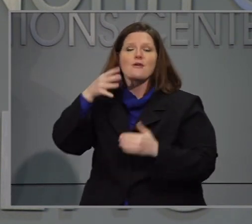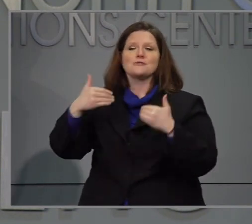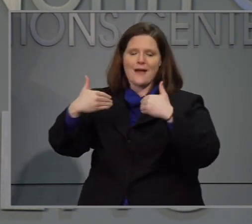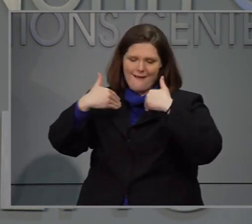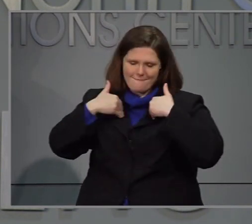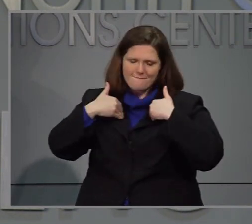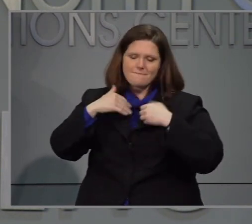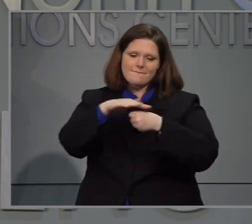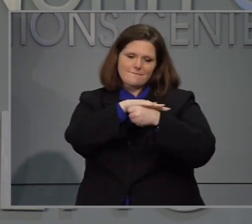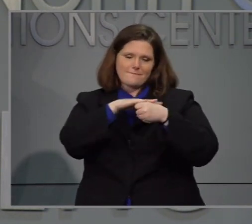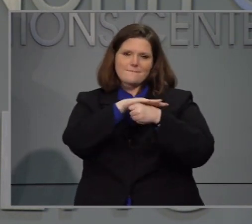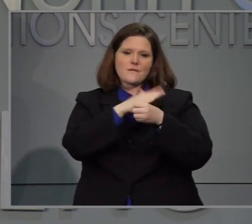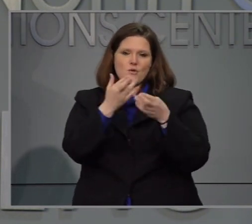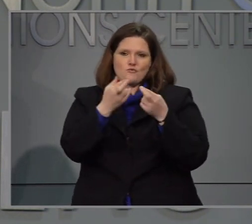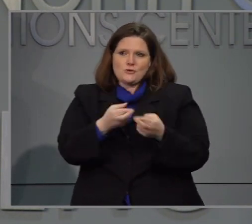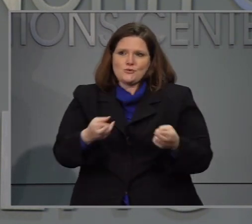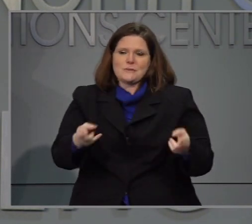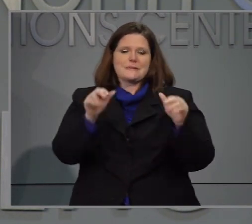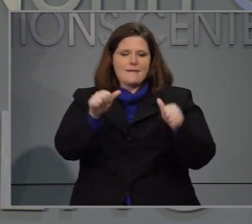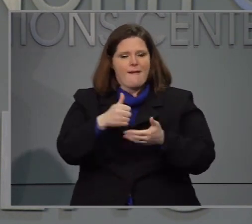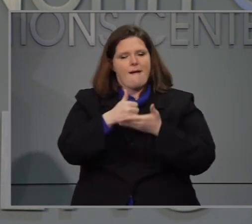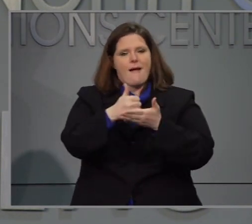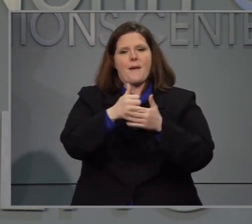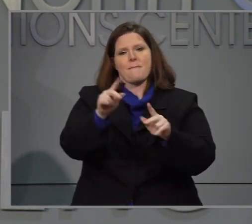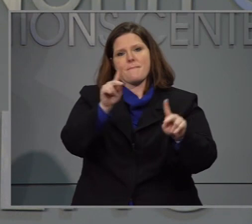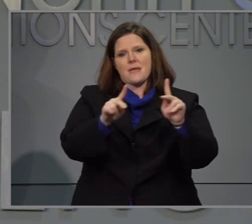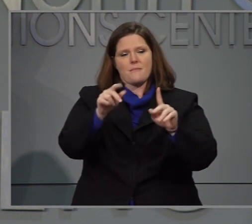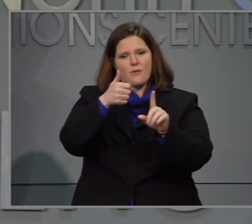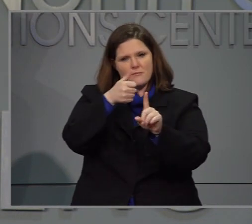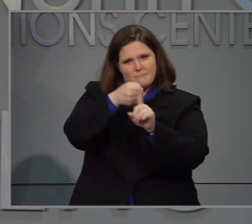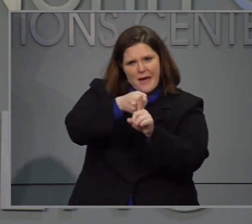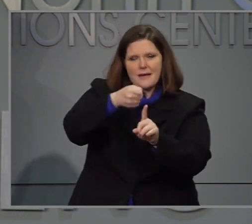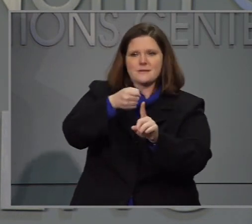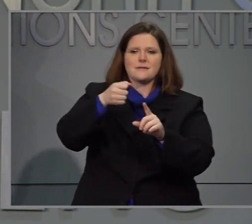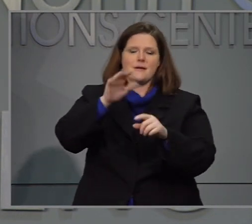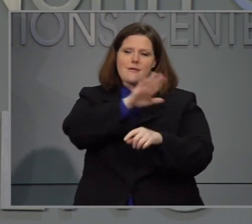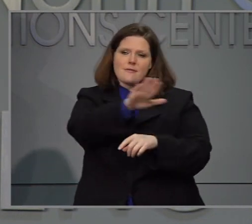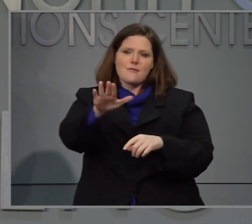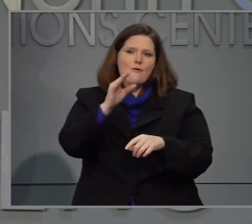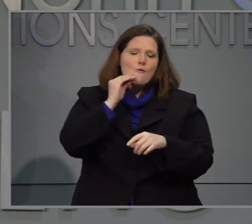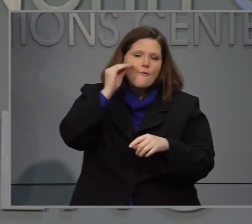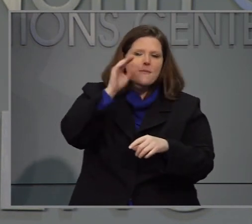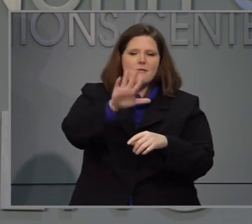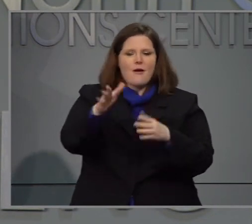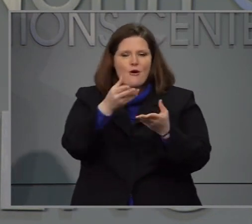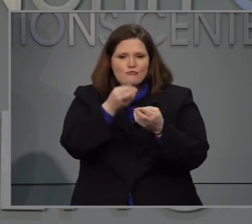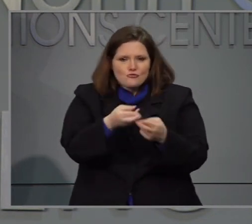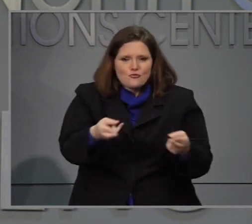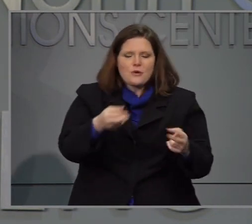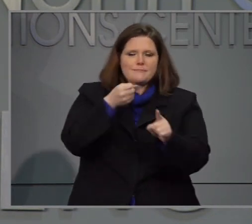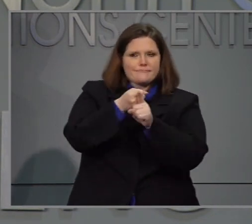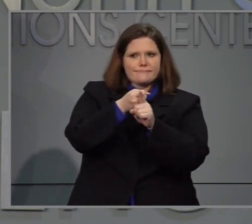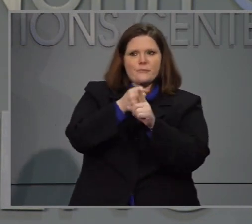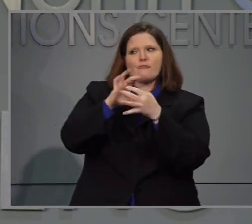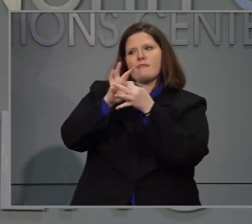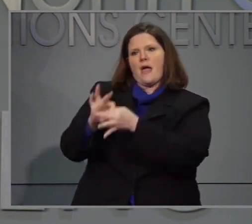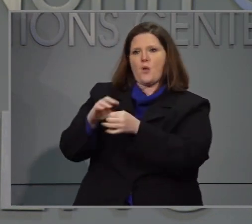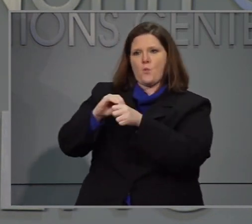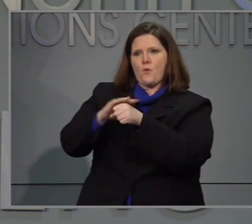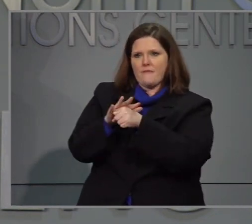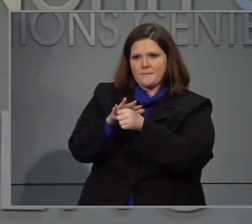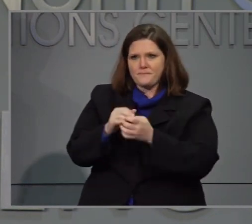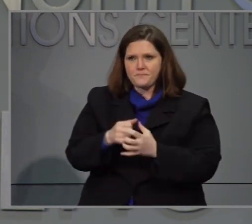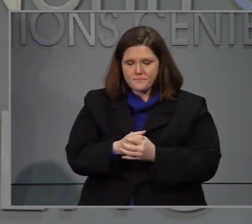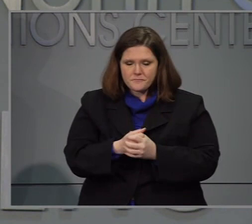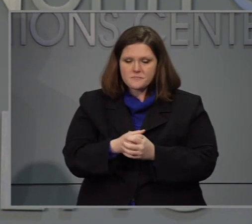federales tienen asistencia inmediata y a largo plazo para las comunidades rurales afectadas por la